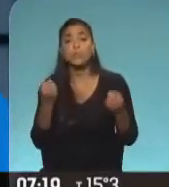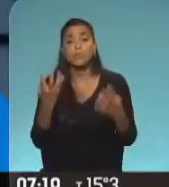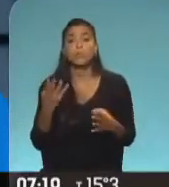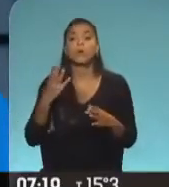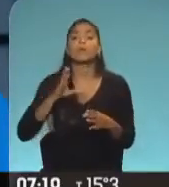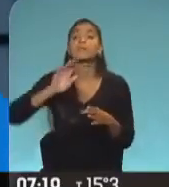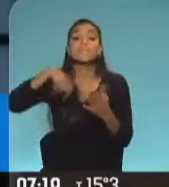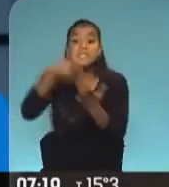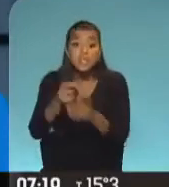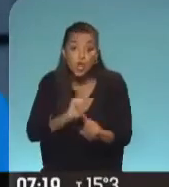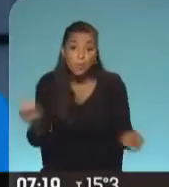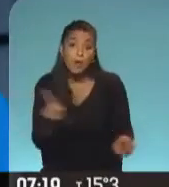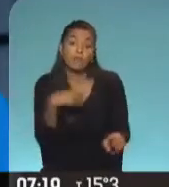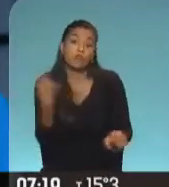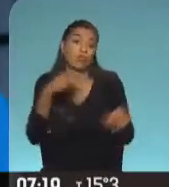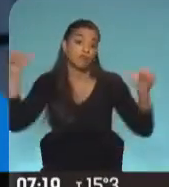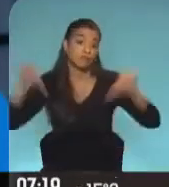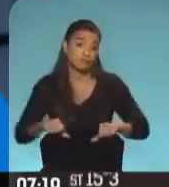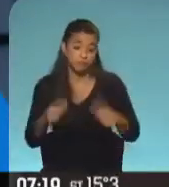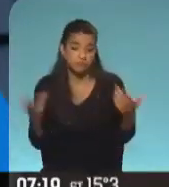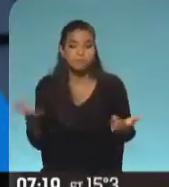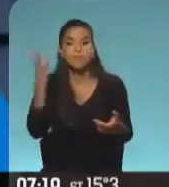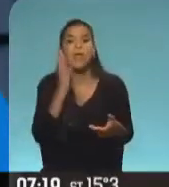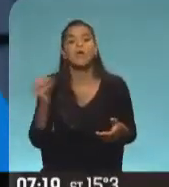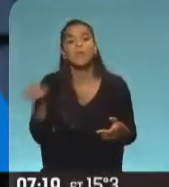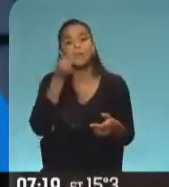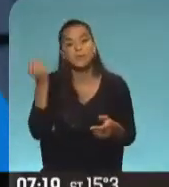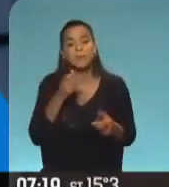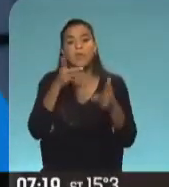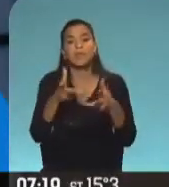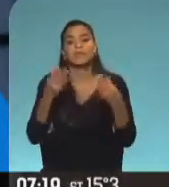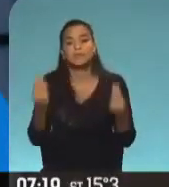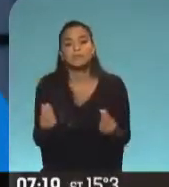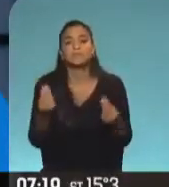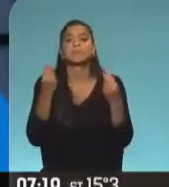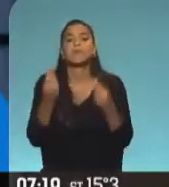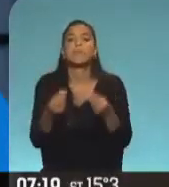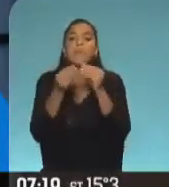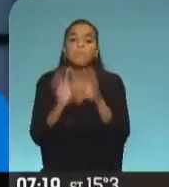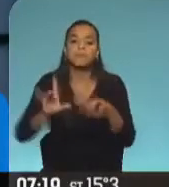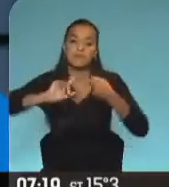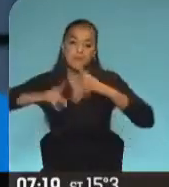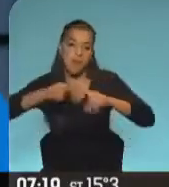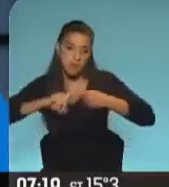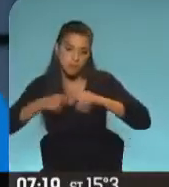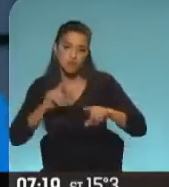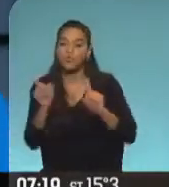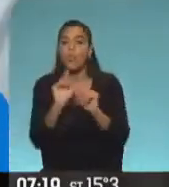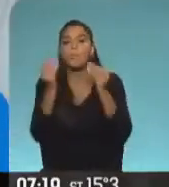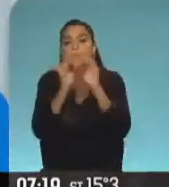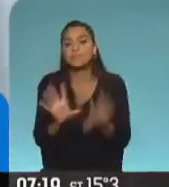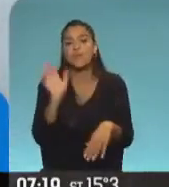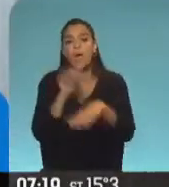a perjudicar todos. Ahora, algo importante para mencionar es, ¿cómo empezó esta relación? Esta relación no empezó